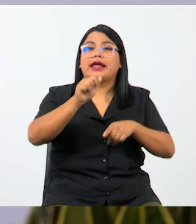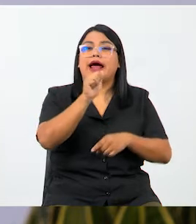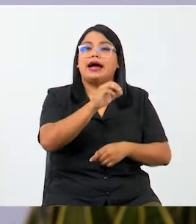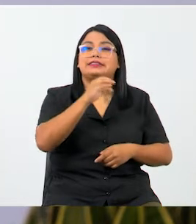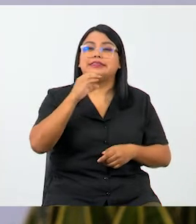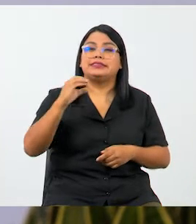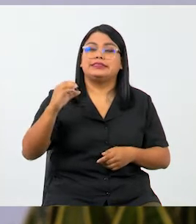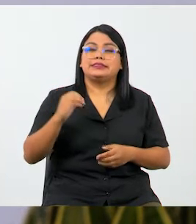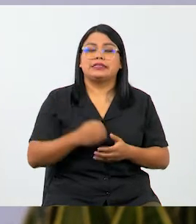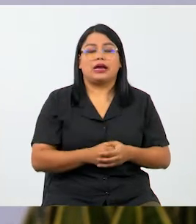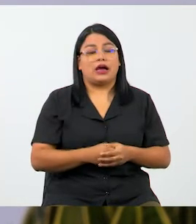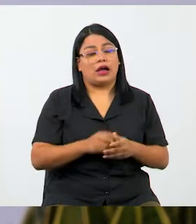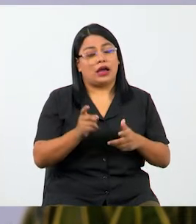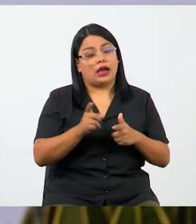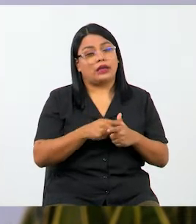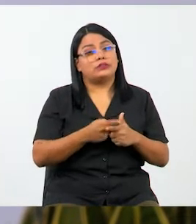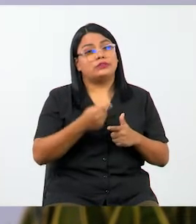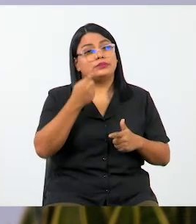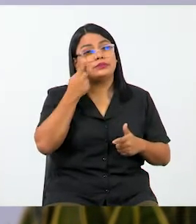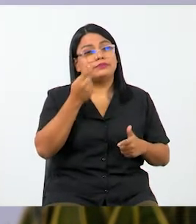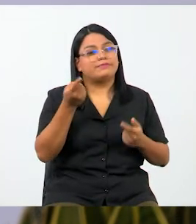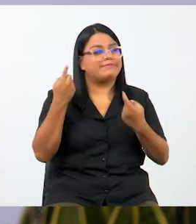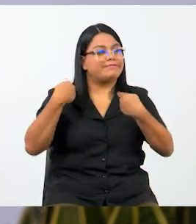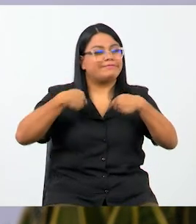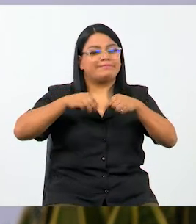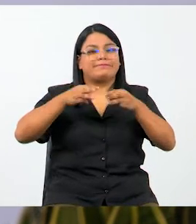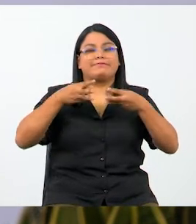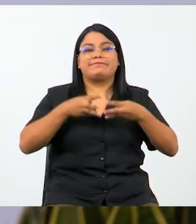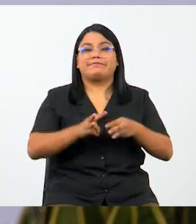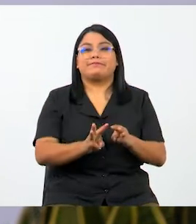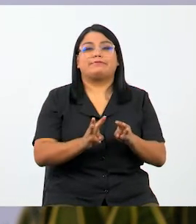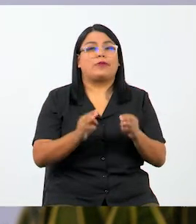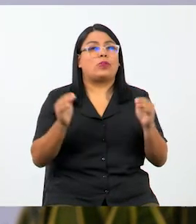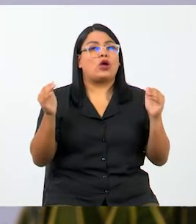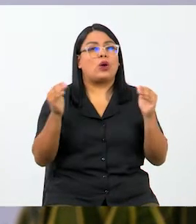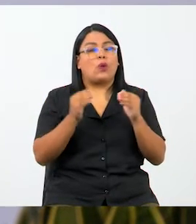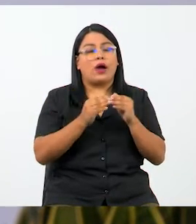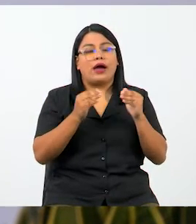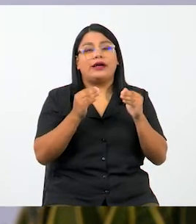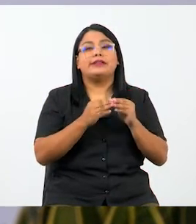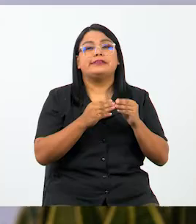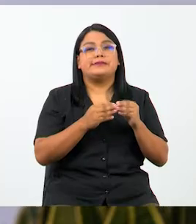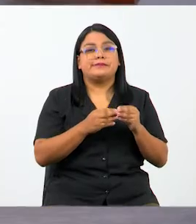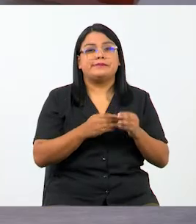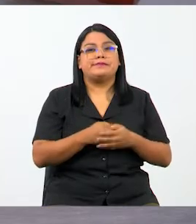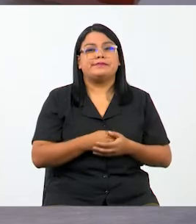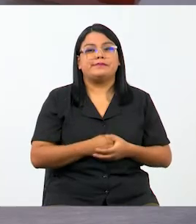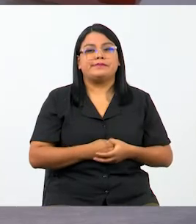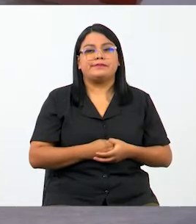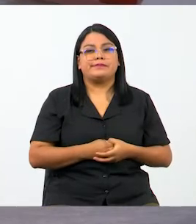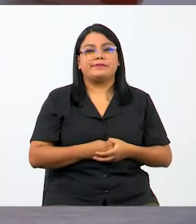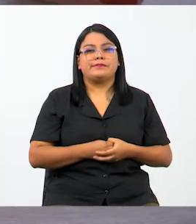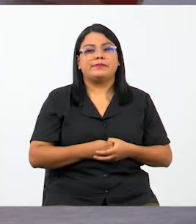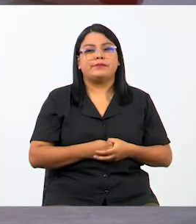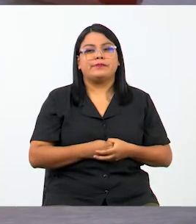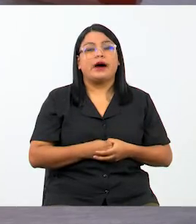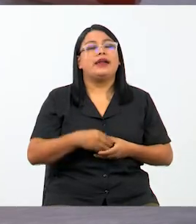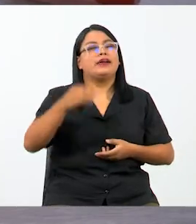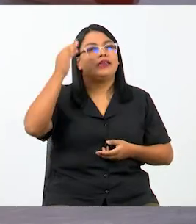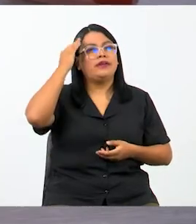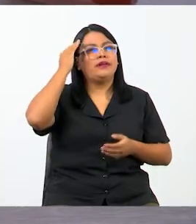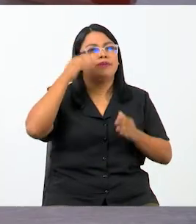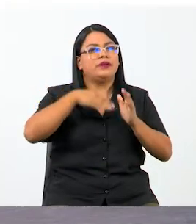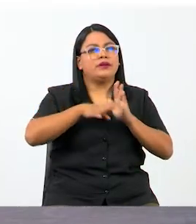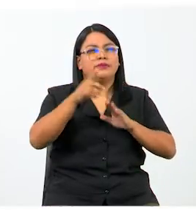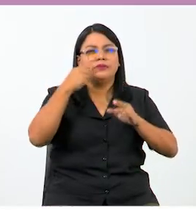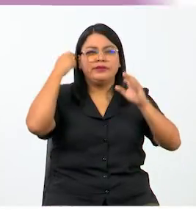encontraremos lineamientos metodológicos para cada uno de estos momentos. Para conocer mejor esto, veamos el siguiente recurso.